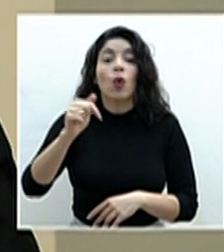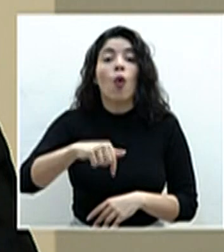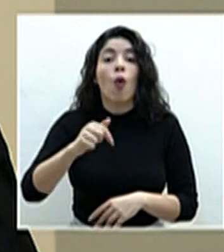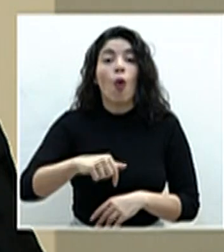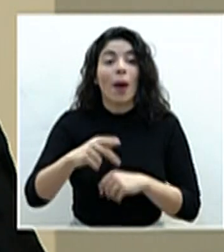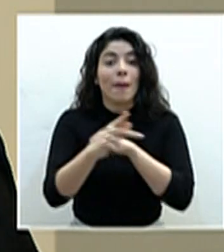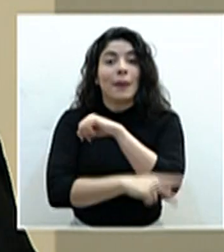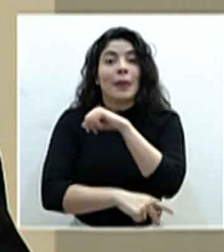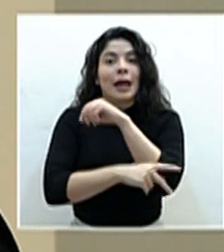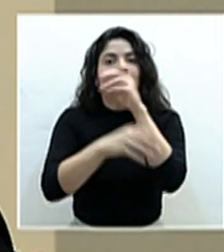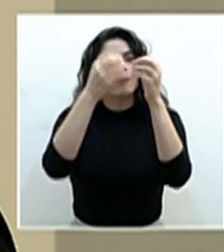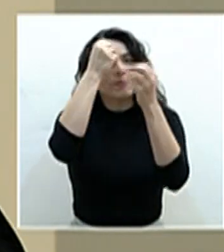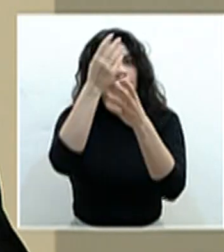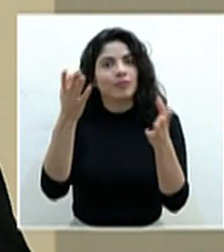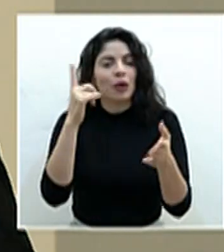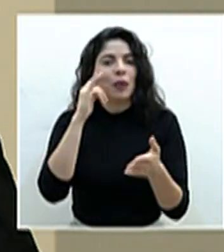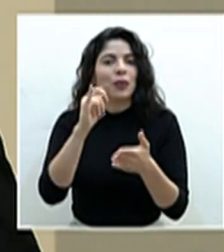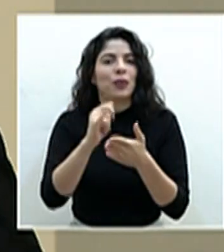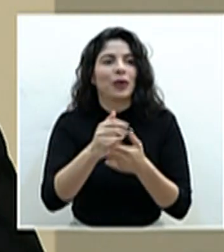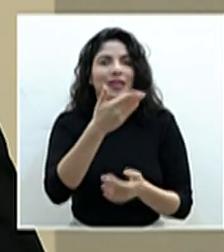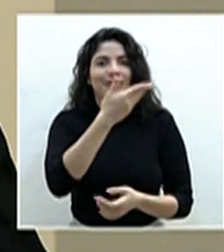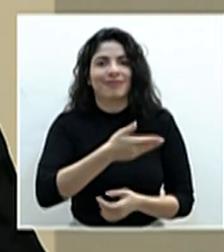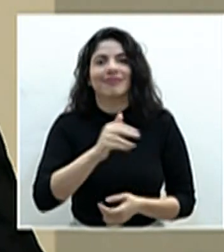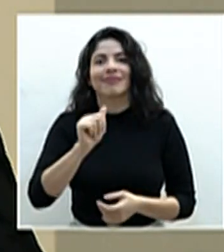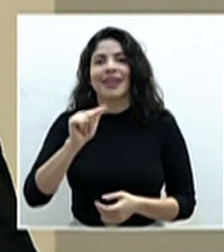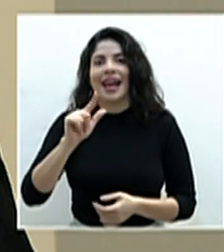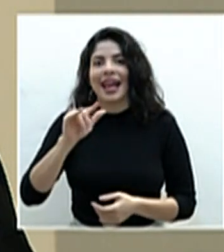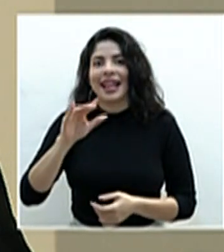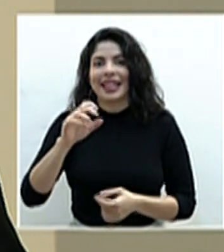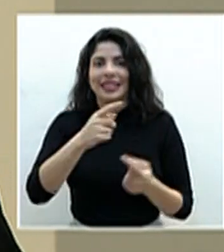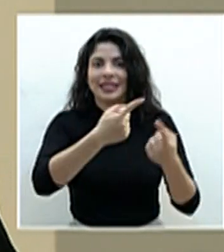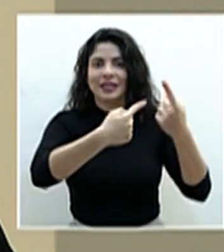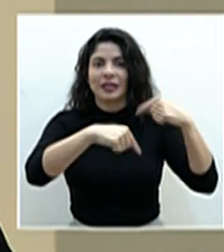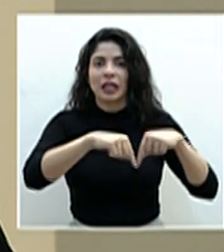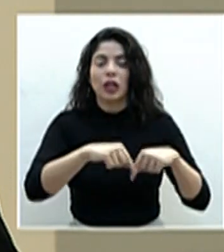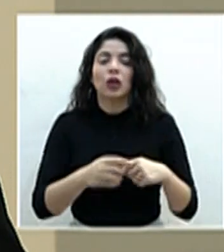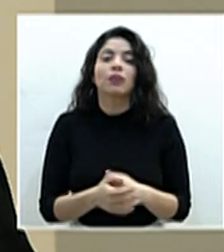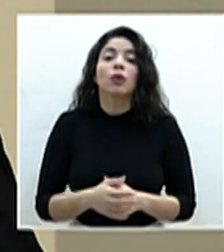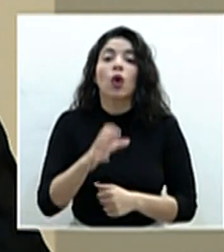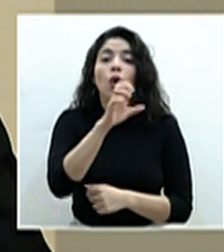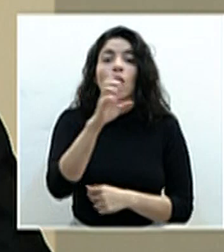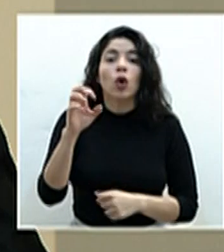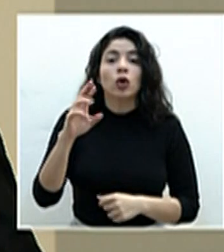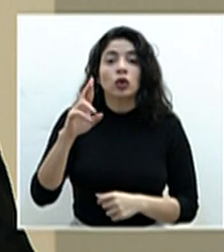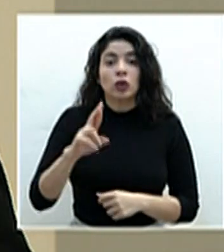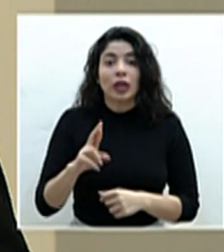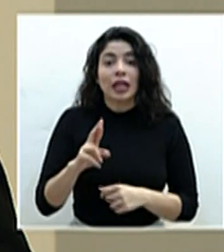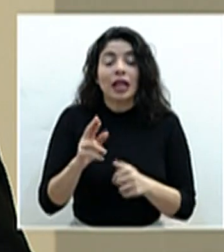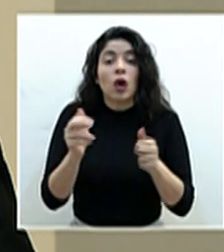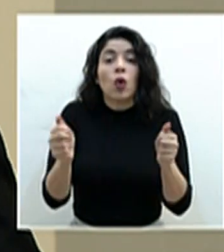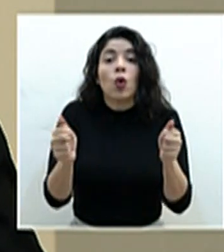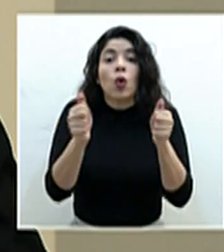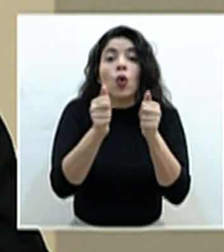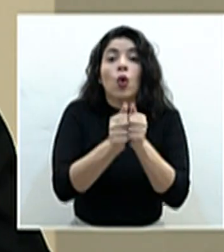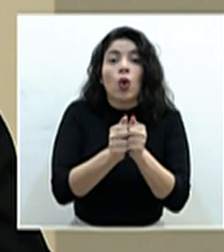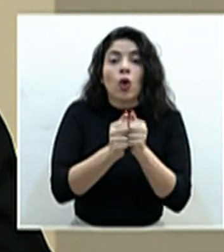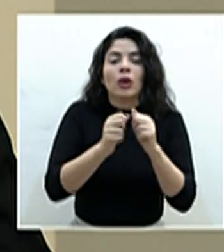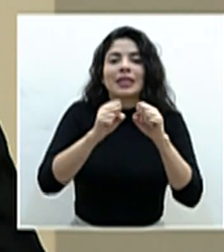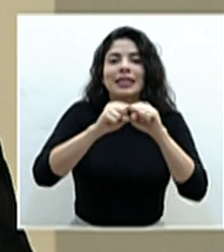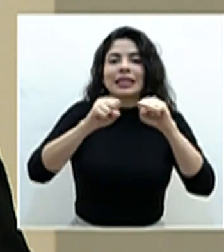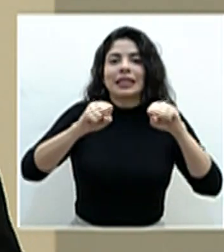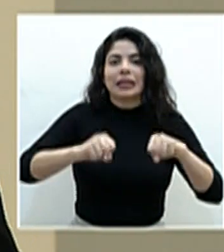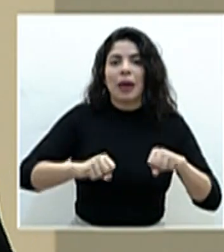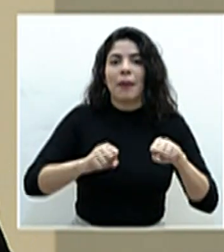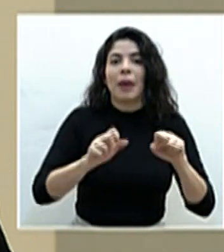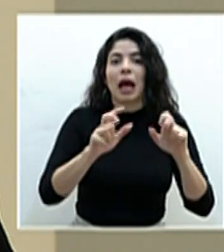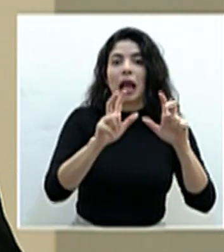al país, y por ello la presencia de doña Alice, de que Costa Rica, en conjunto con el sistema